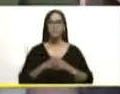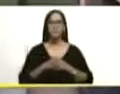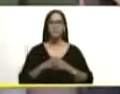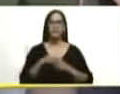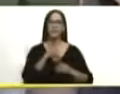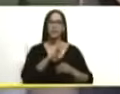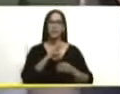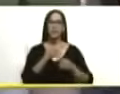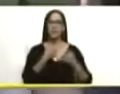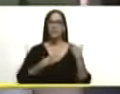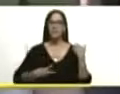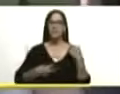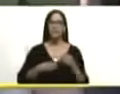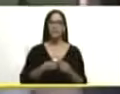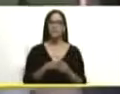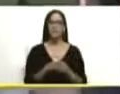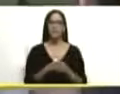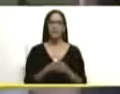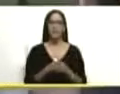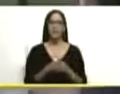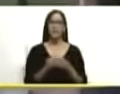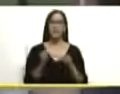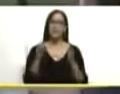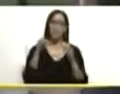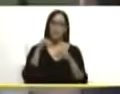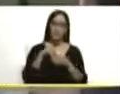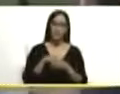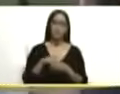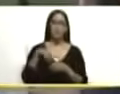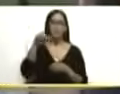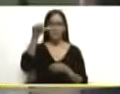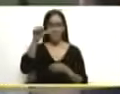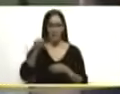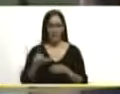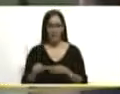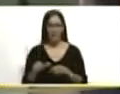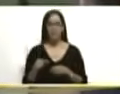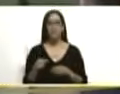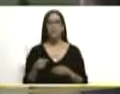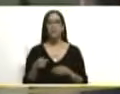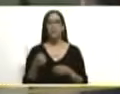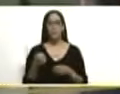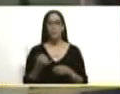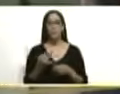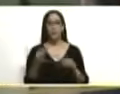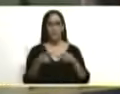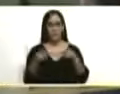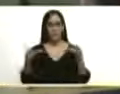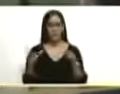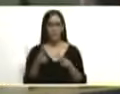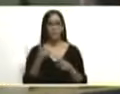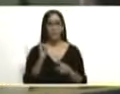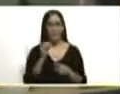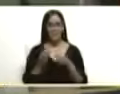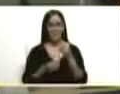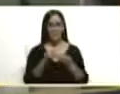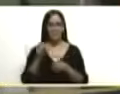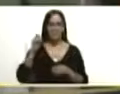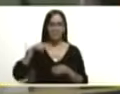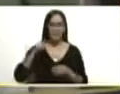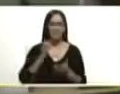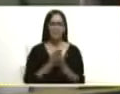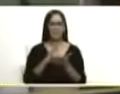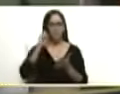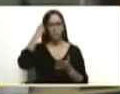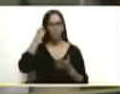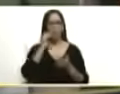vicepresidenta. Fíjese, dentro de ese análisis cualitativo necesario que hay que hacer, yo siempre se lo recuerdo a los